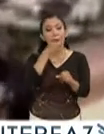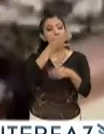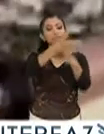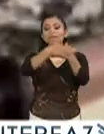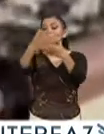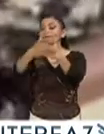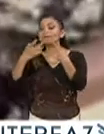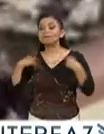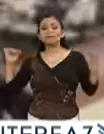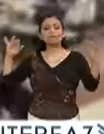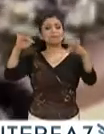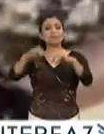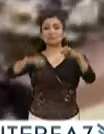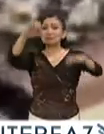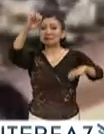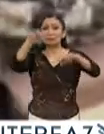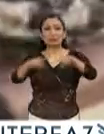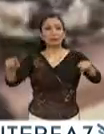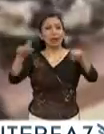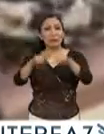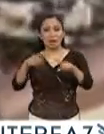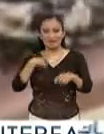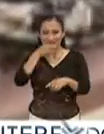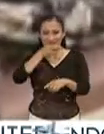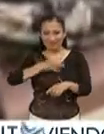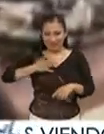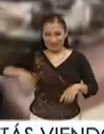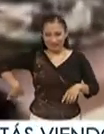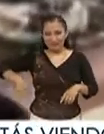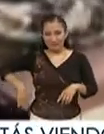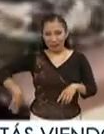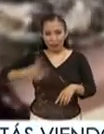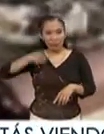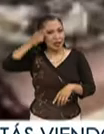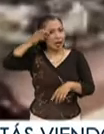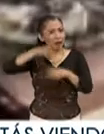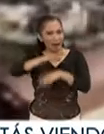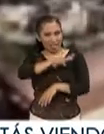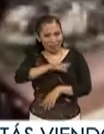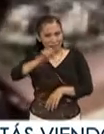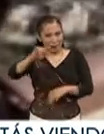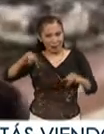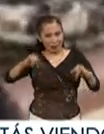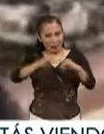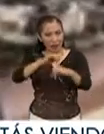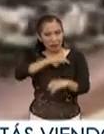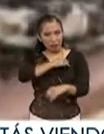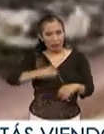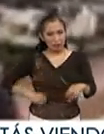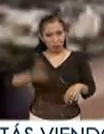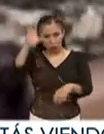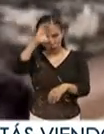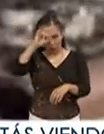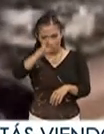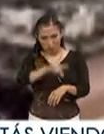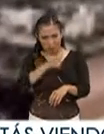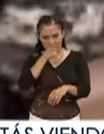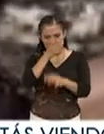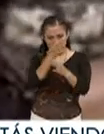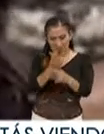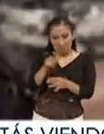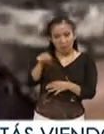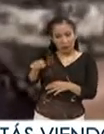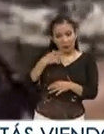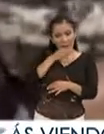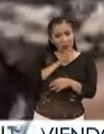convoca a gente de todas las edades. Como nos lo dijo el director general del Instituto Municipal de Cultura, pues